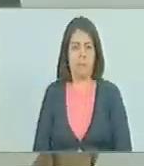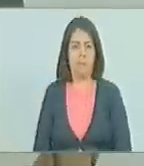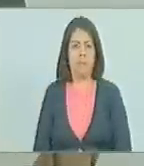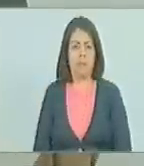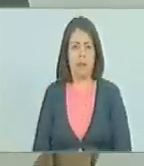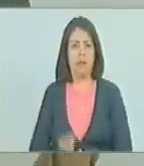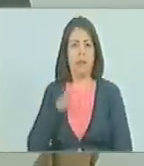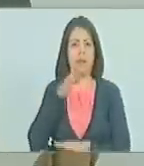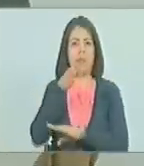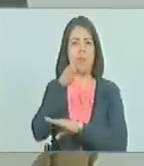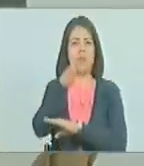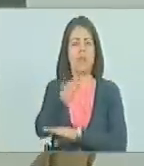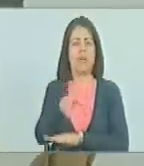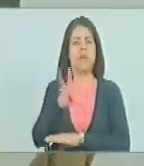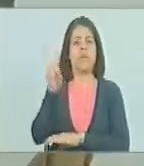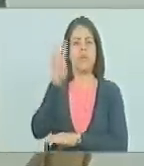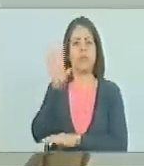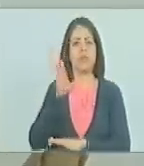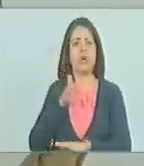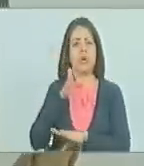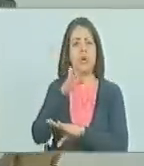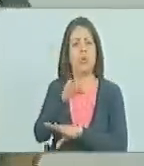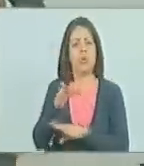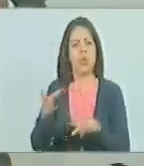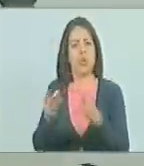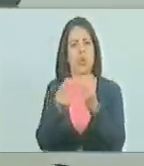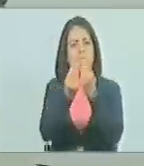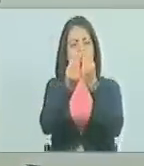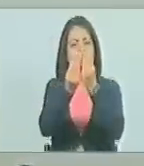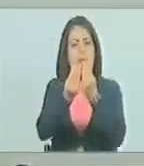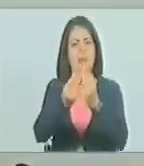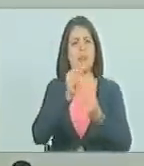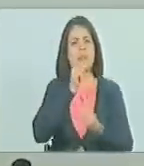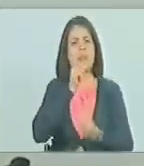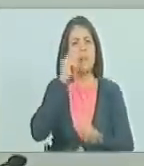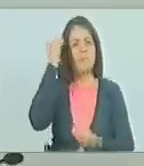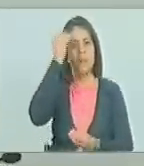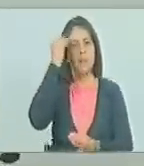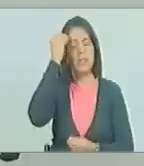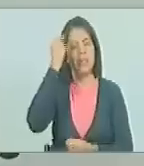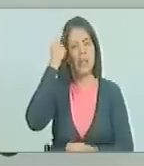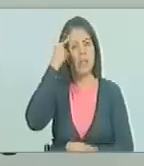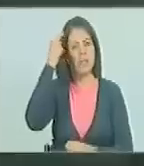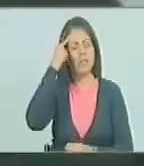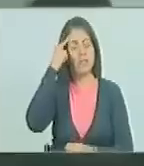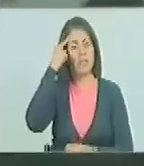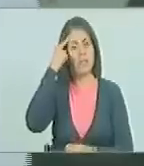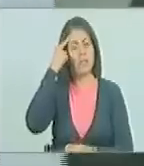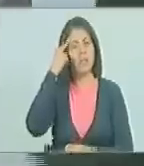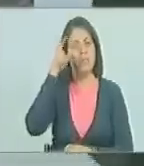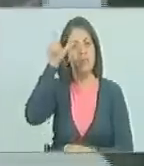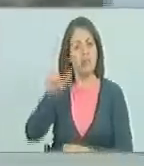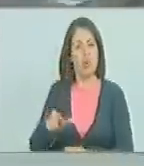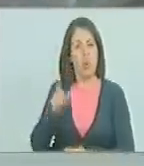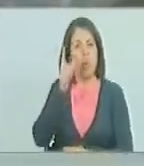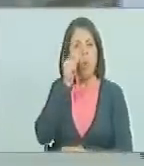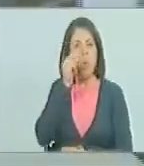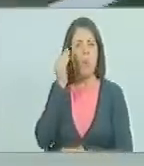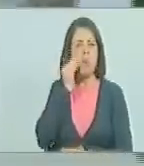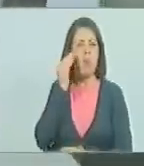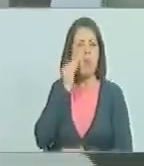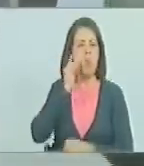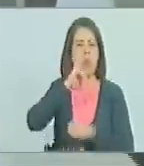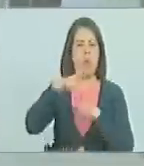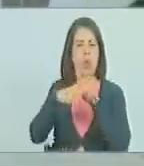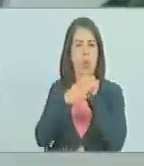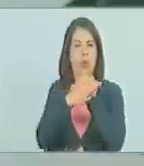veía entrando triunfalmente a Venezuela. Porque ¿quién va a pensar en qué cabeza cabe que un imbécil como Juan Guaidó iba a